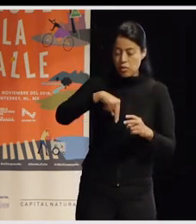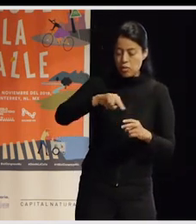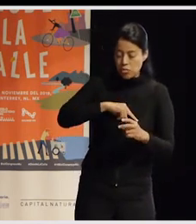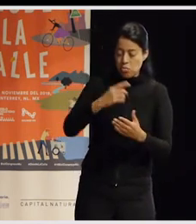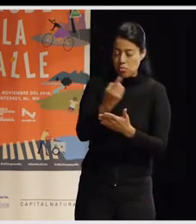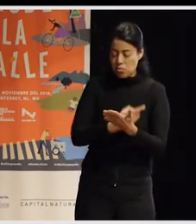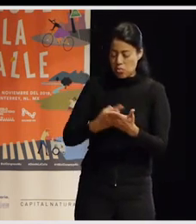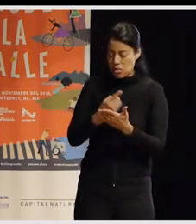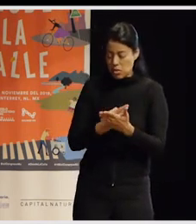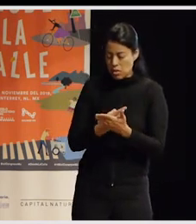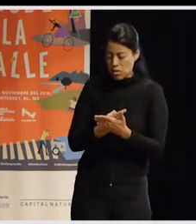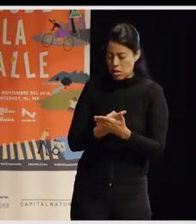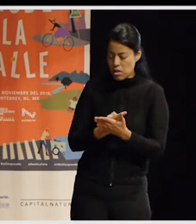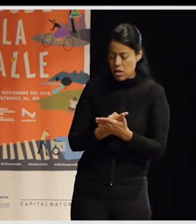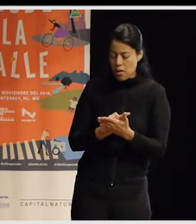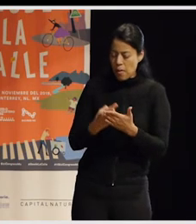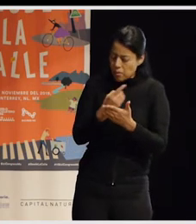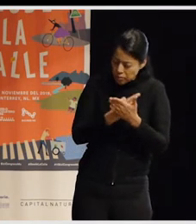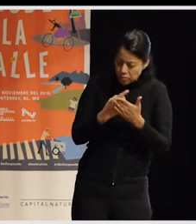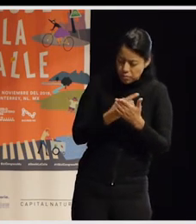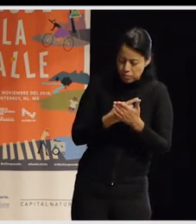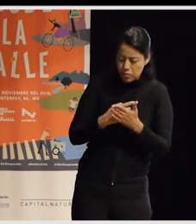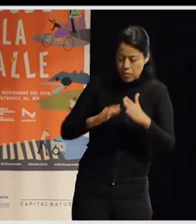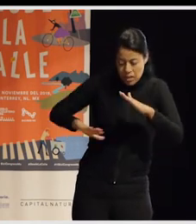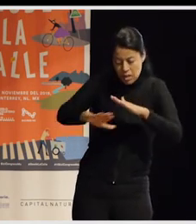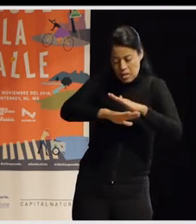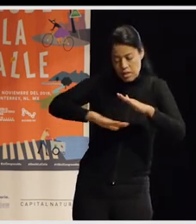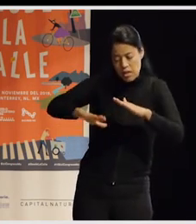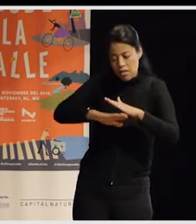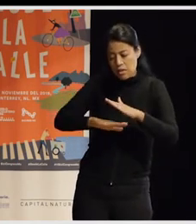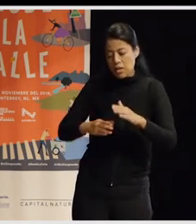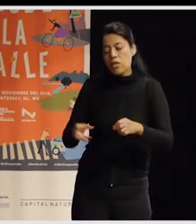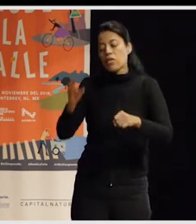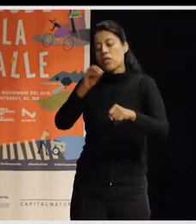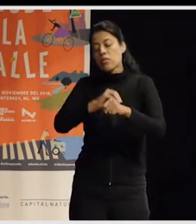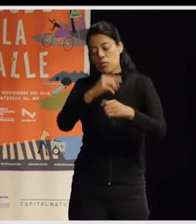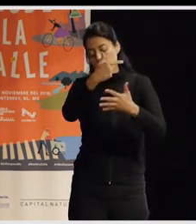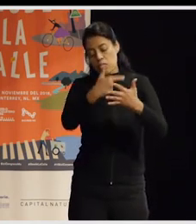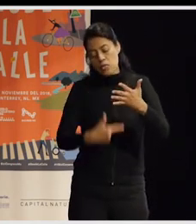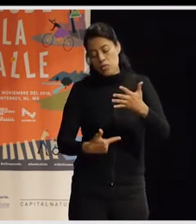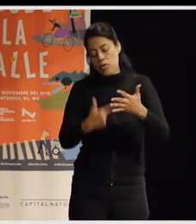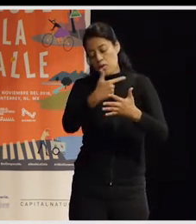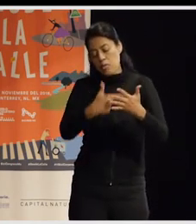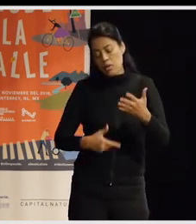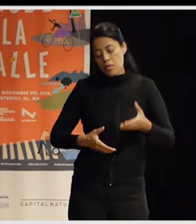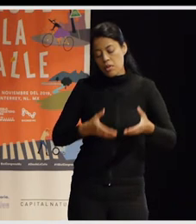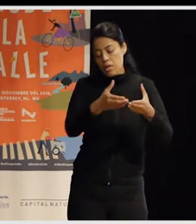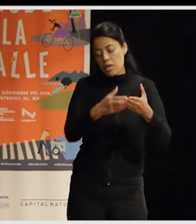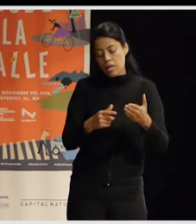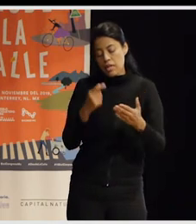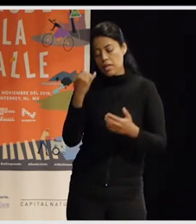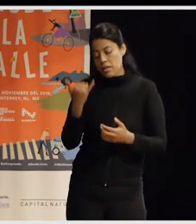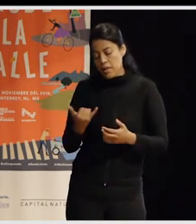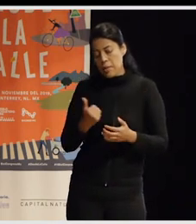de diseño en esas estrategias de diseño están basadas en lo que pusimos en el manual de calles y básicamente